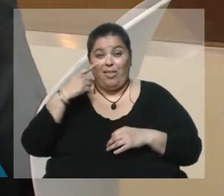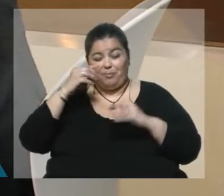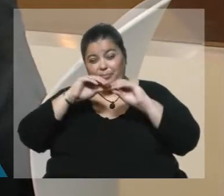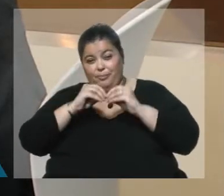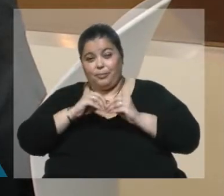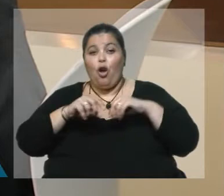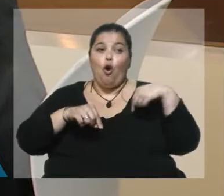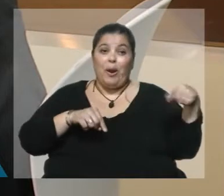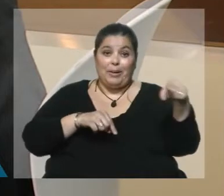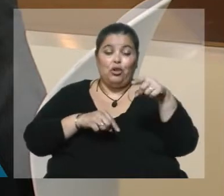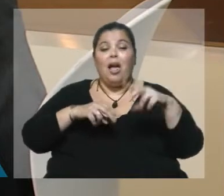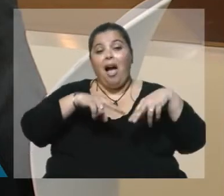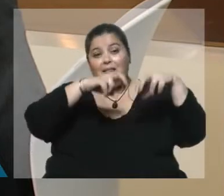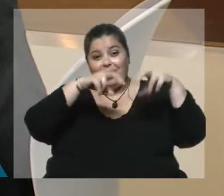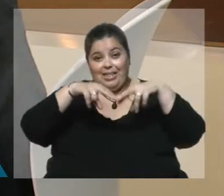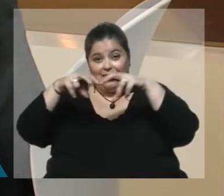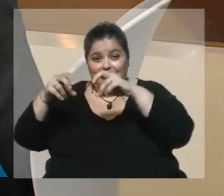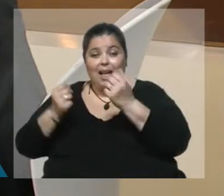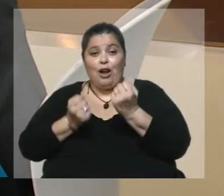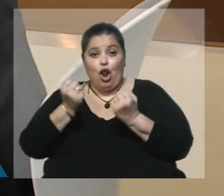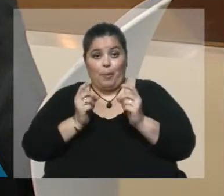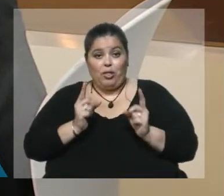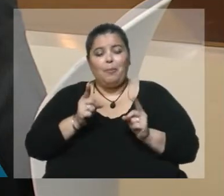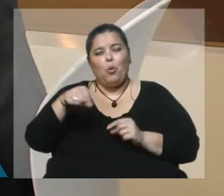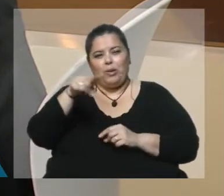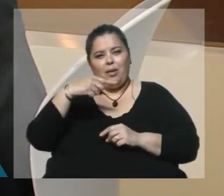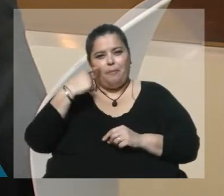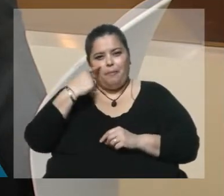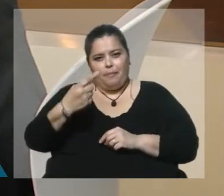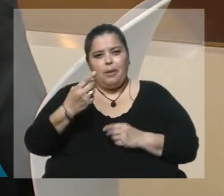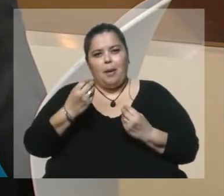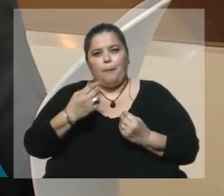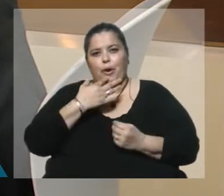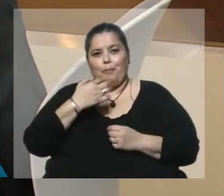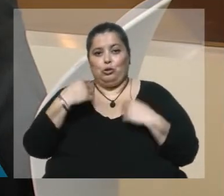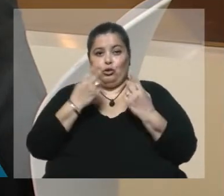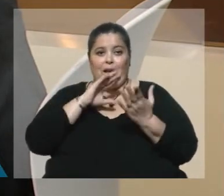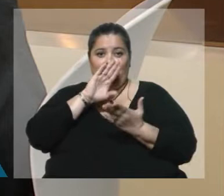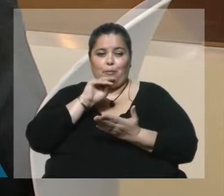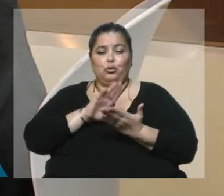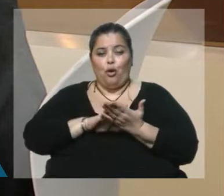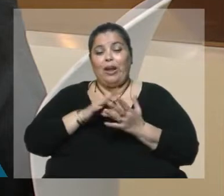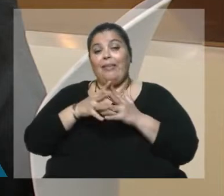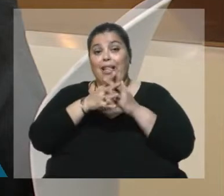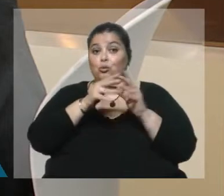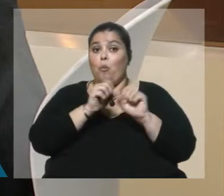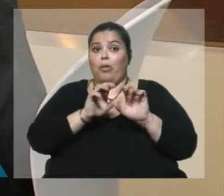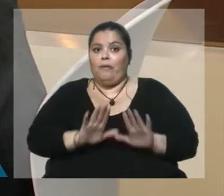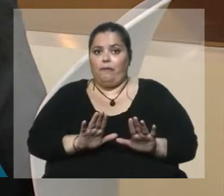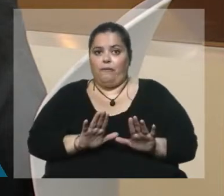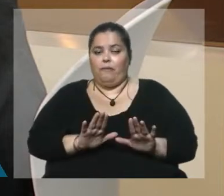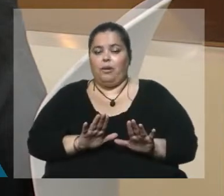miran y hacen sus análisis económicos si se tiene en cuenta por ejemplo estuvimos hablando que Estados Unidos se puede estancar o